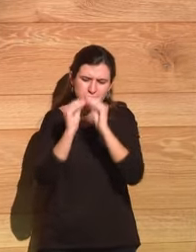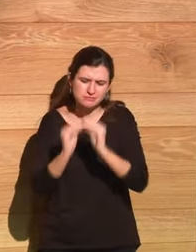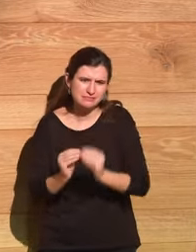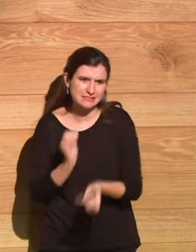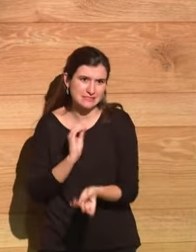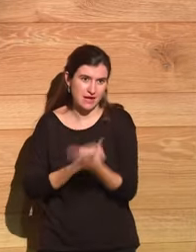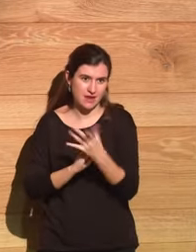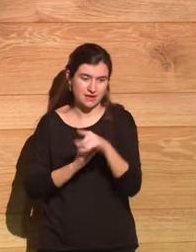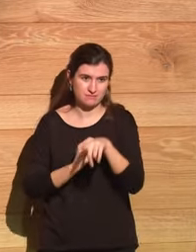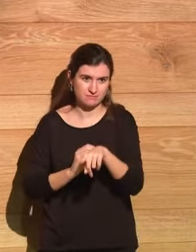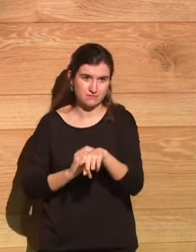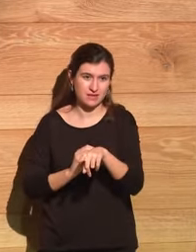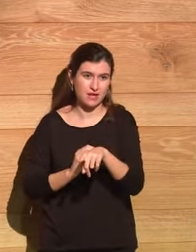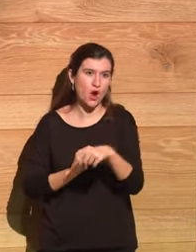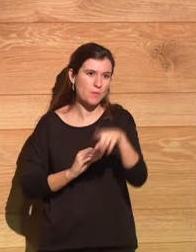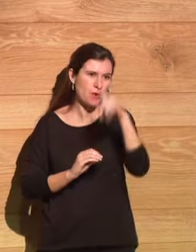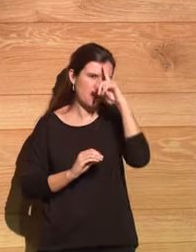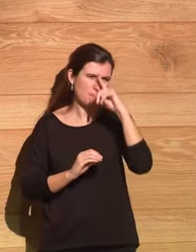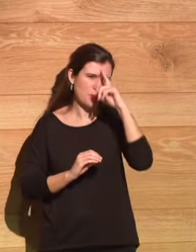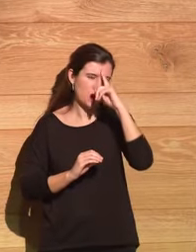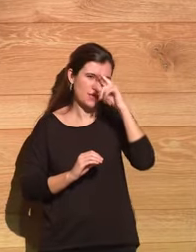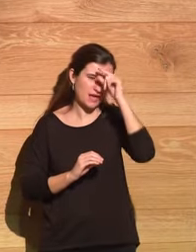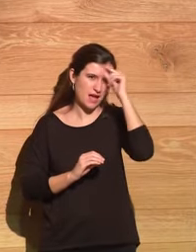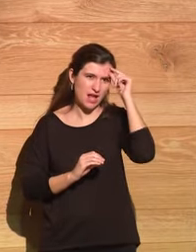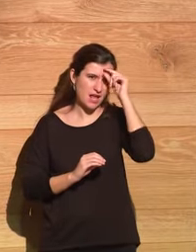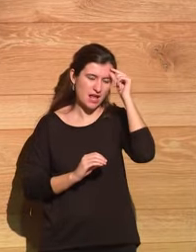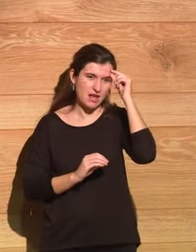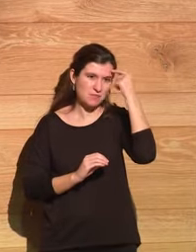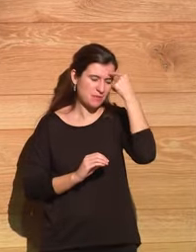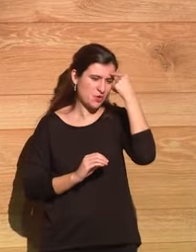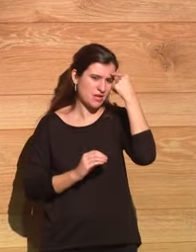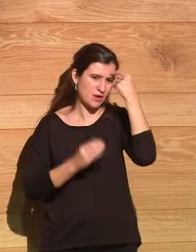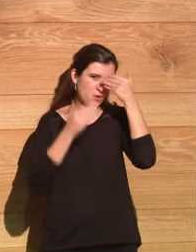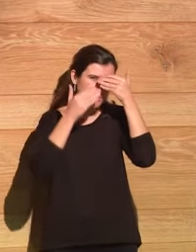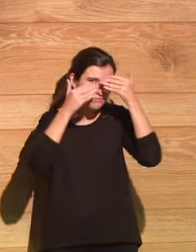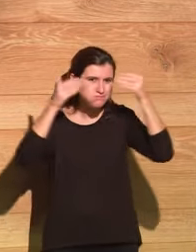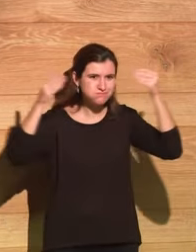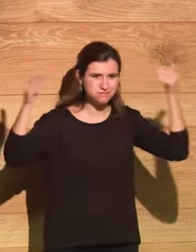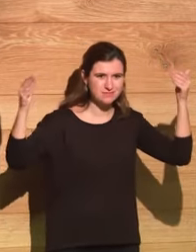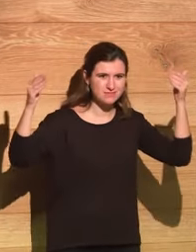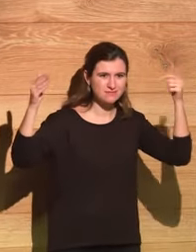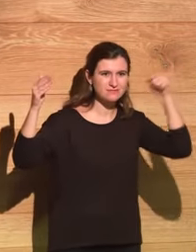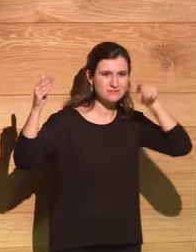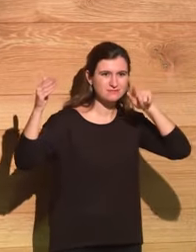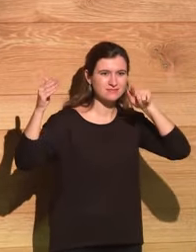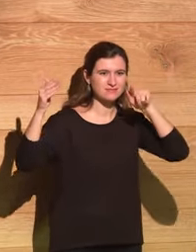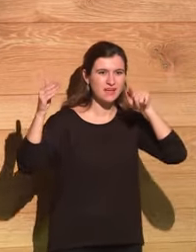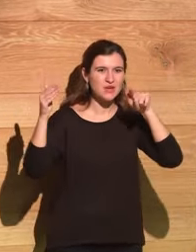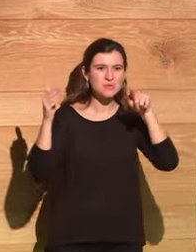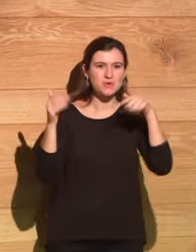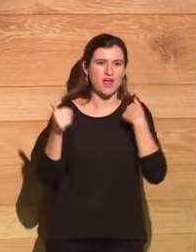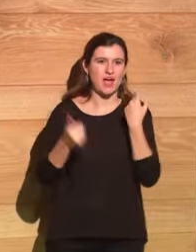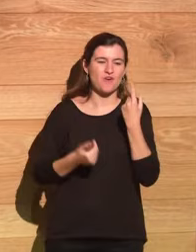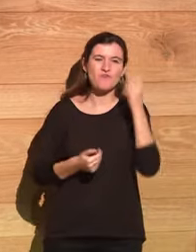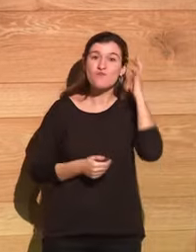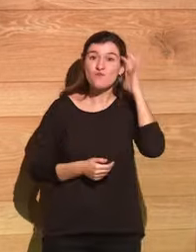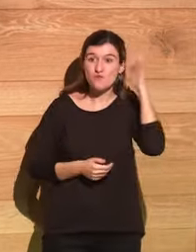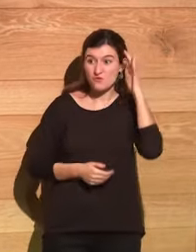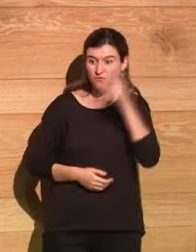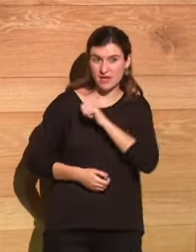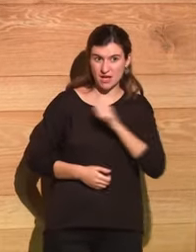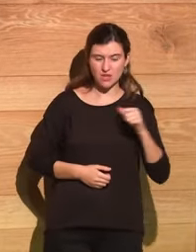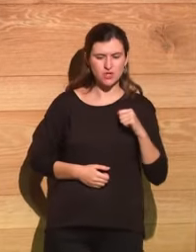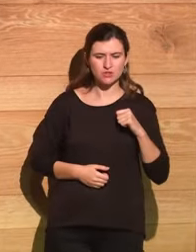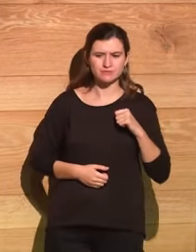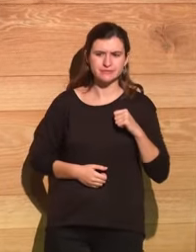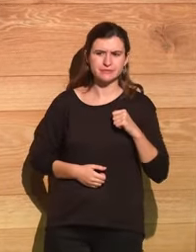es, la memoir es expansiva, diríamos que la autoficción es intensiva,